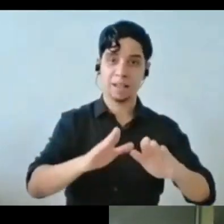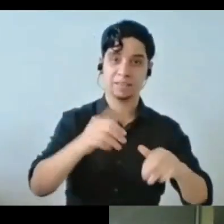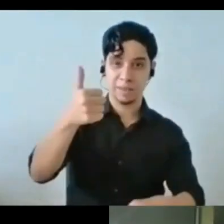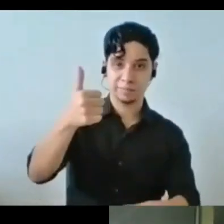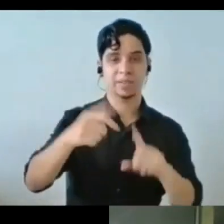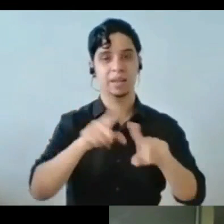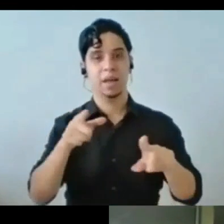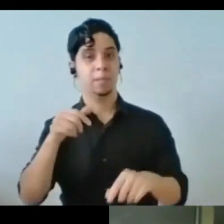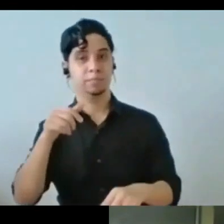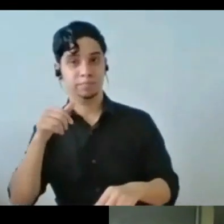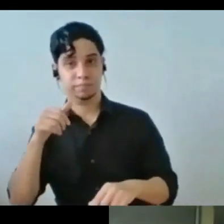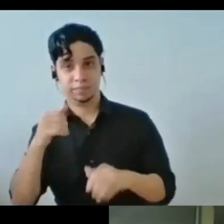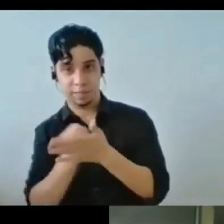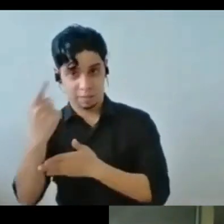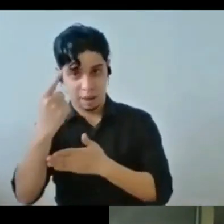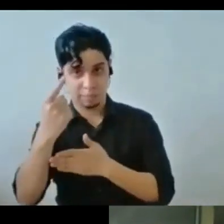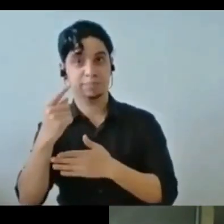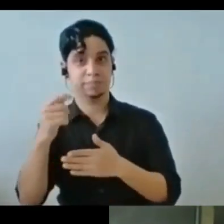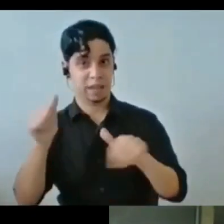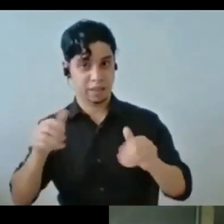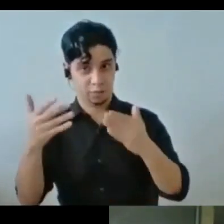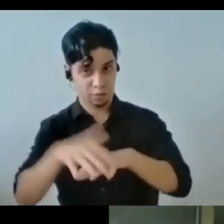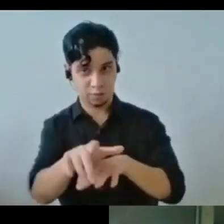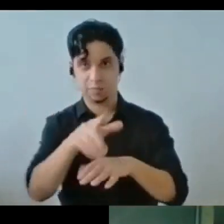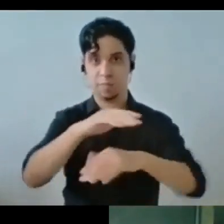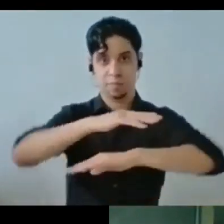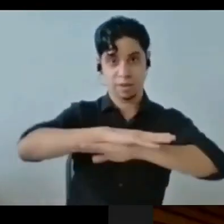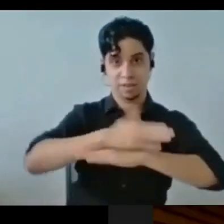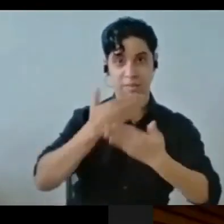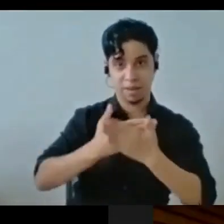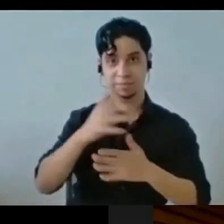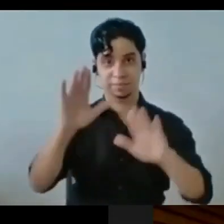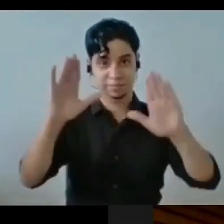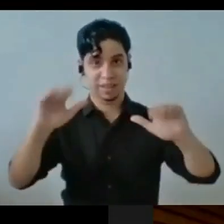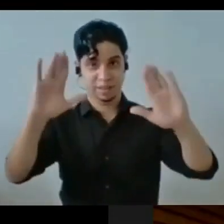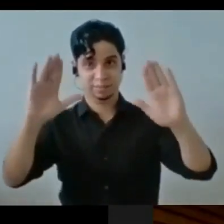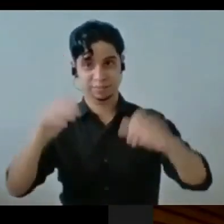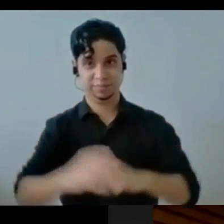que viene en otro programa más de Artefusión. Pórtense bien. Llévate, Ochena.